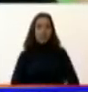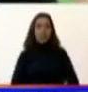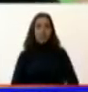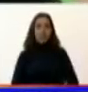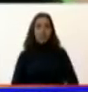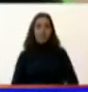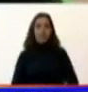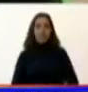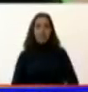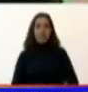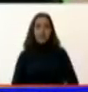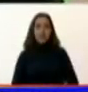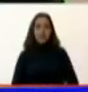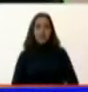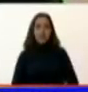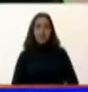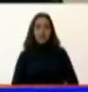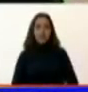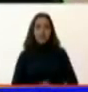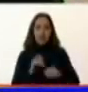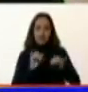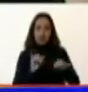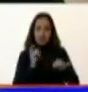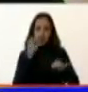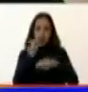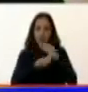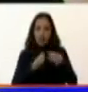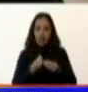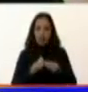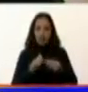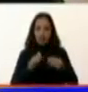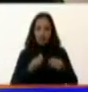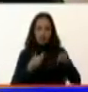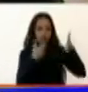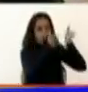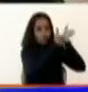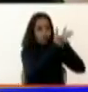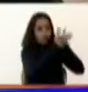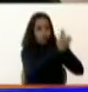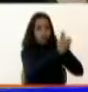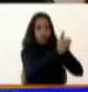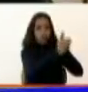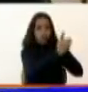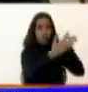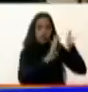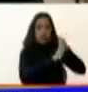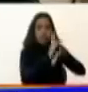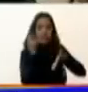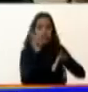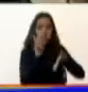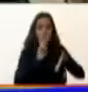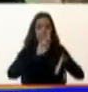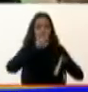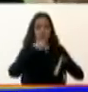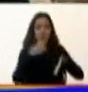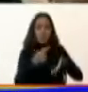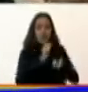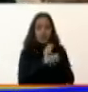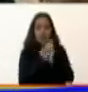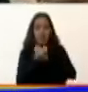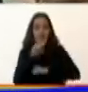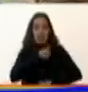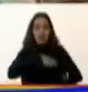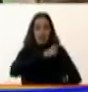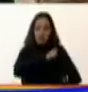Ellos a propósito ponen un artículo principal sobre Venezuela y lo traducen al